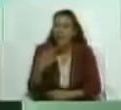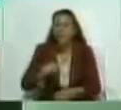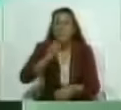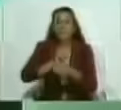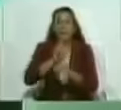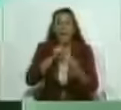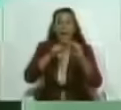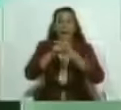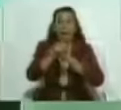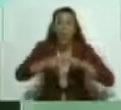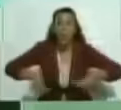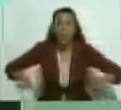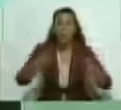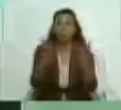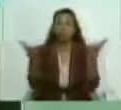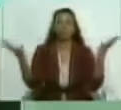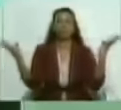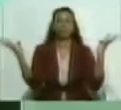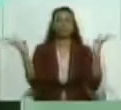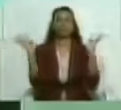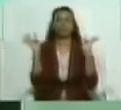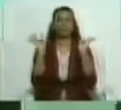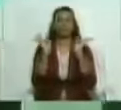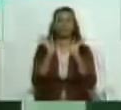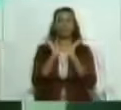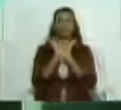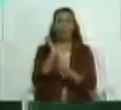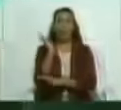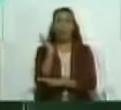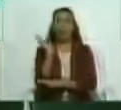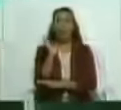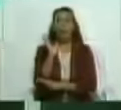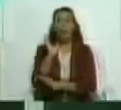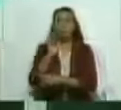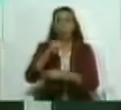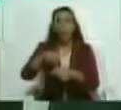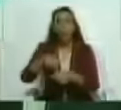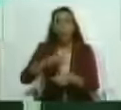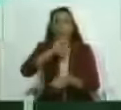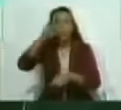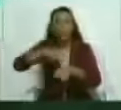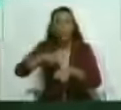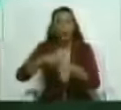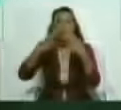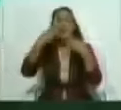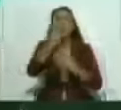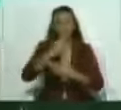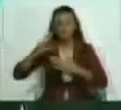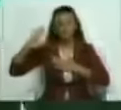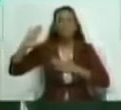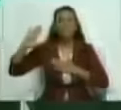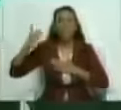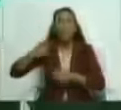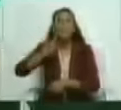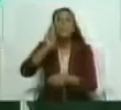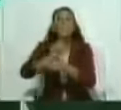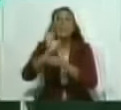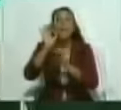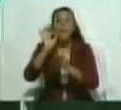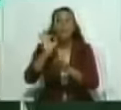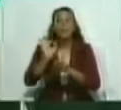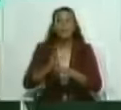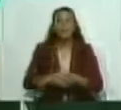vez que ingresaba al recinto del Palacio Federal Legislativo fue cuando me vine a juramentar por vez primera